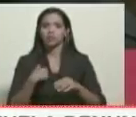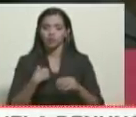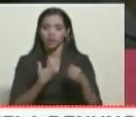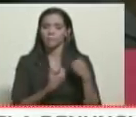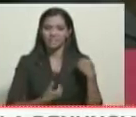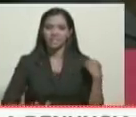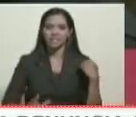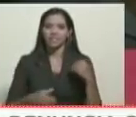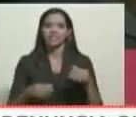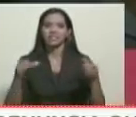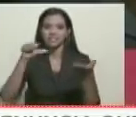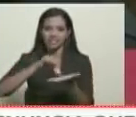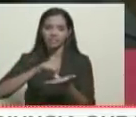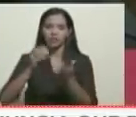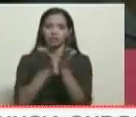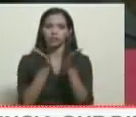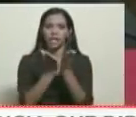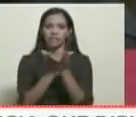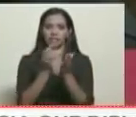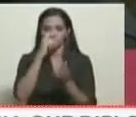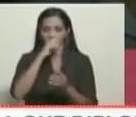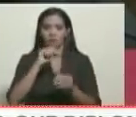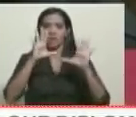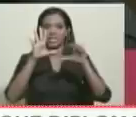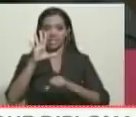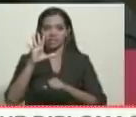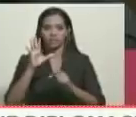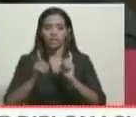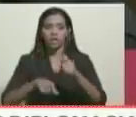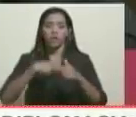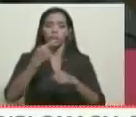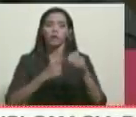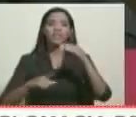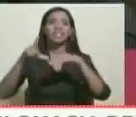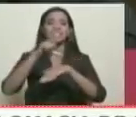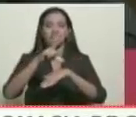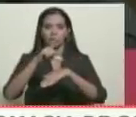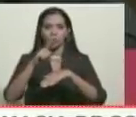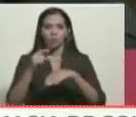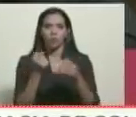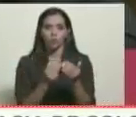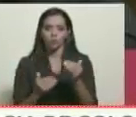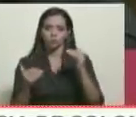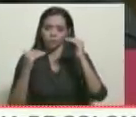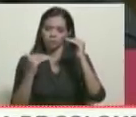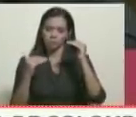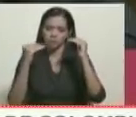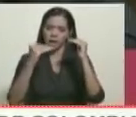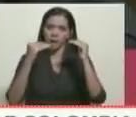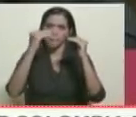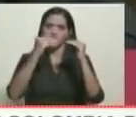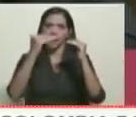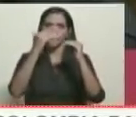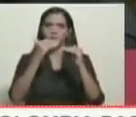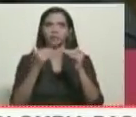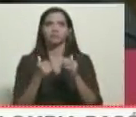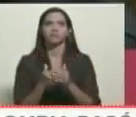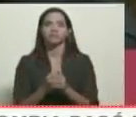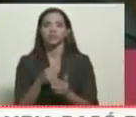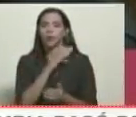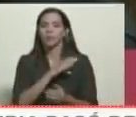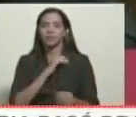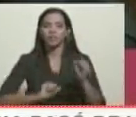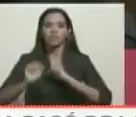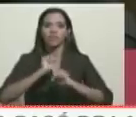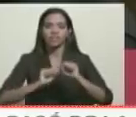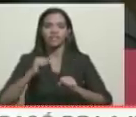centro de estudiantes teniendo 15 años. Luego en el Liceo Briceño Méndez. Uno tenía que escalar, es así, integrando Comité de Defensa de Derechos Humanos. Luego